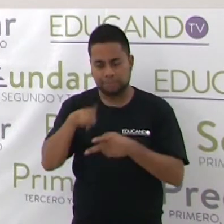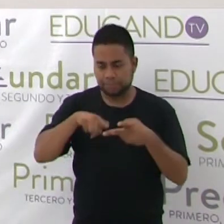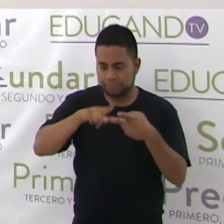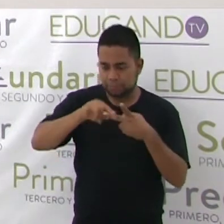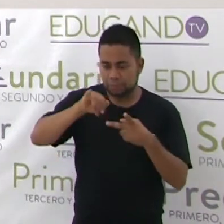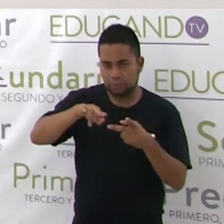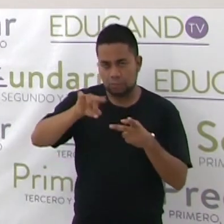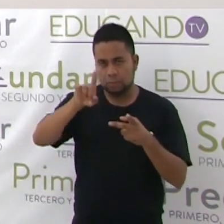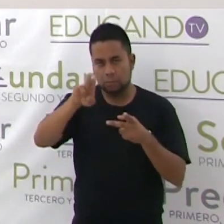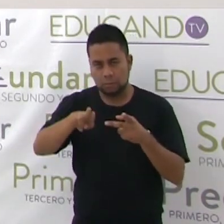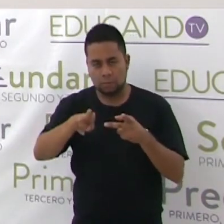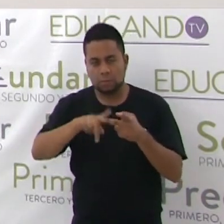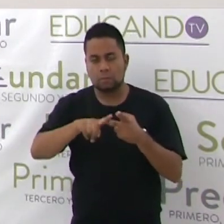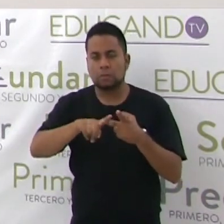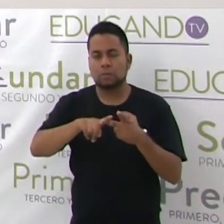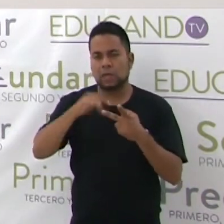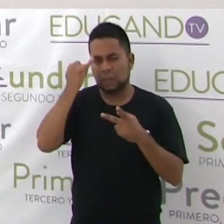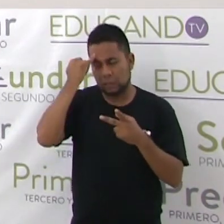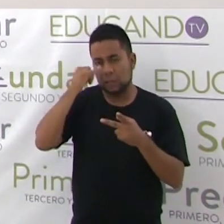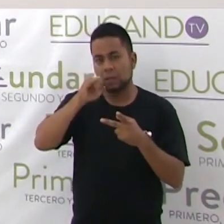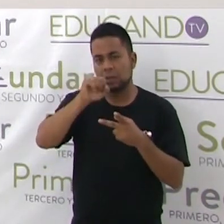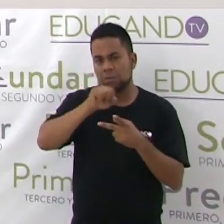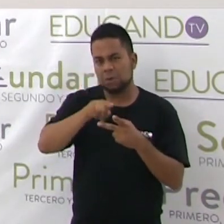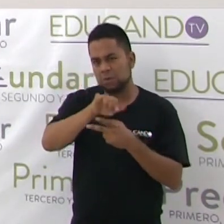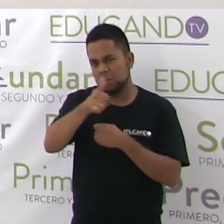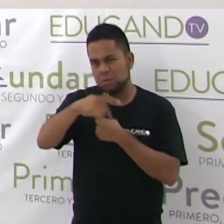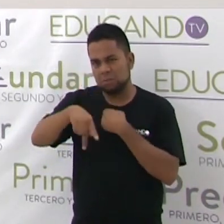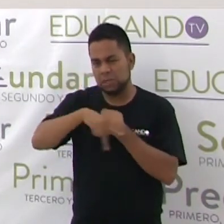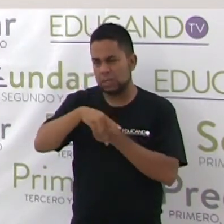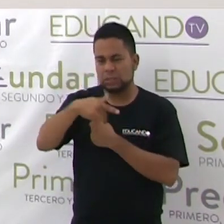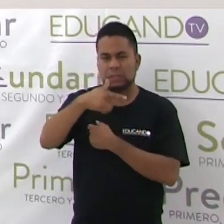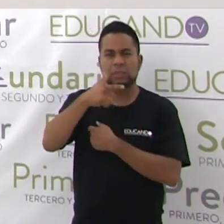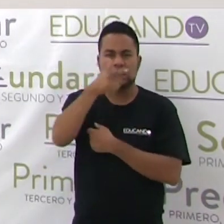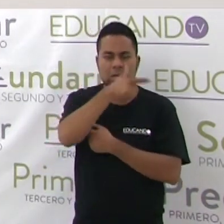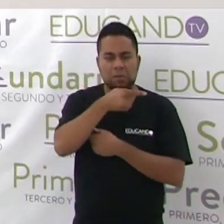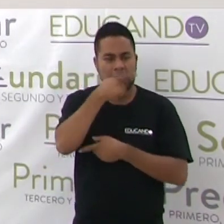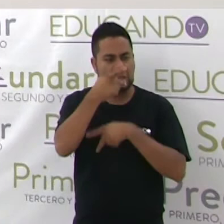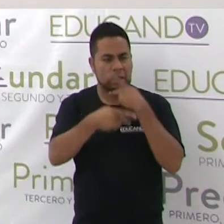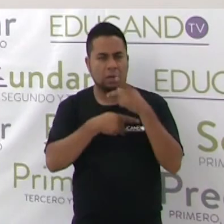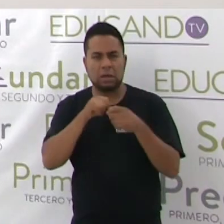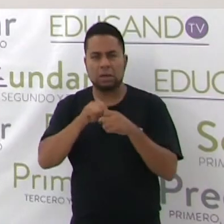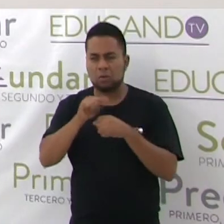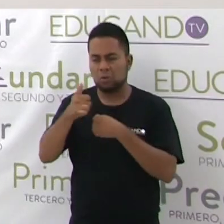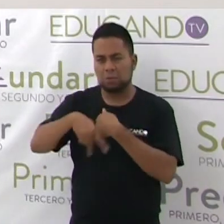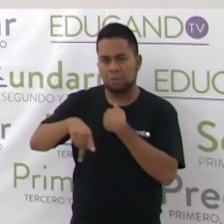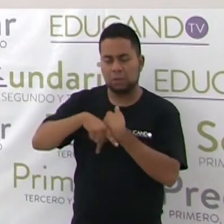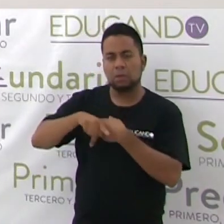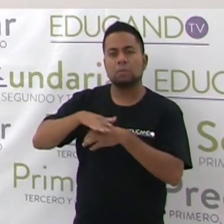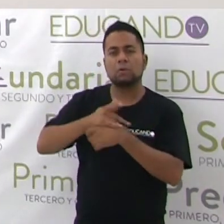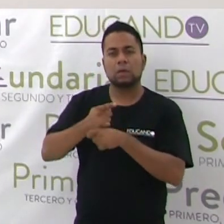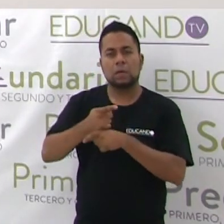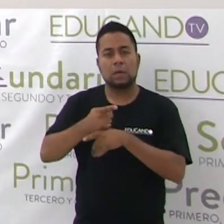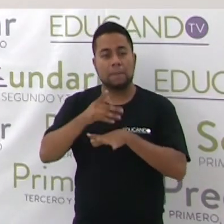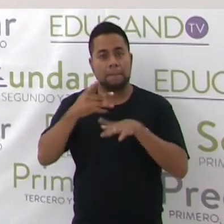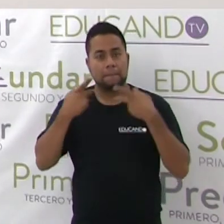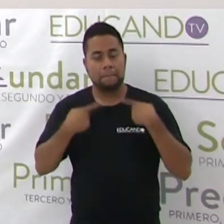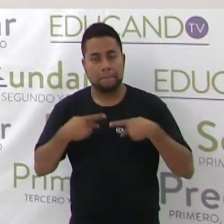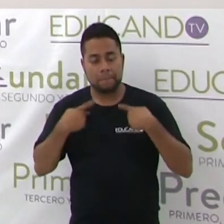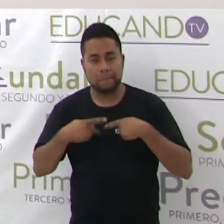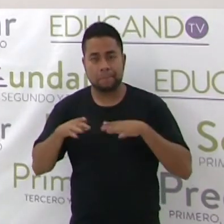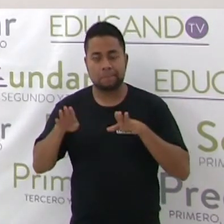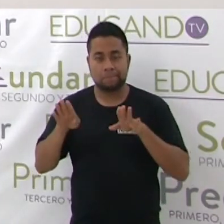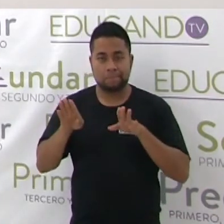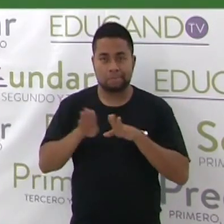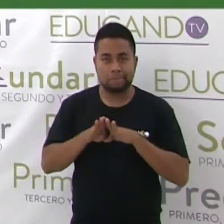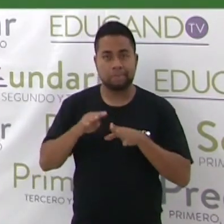hindú y algunas otras lenguas de otros países. ¿Por qué razón? Porque muchas personas a lo largo